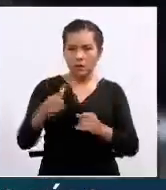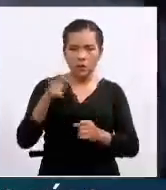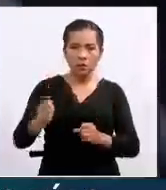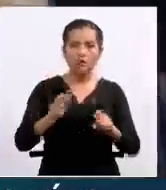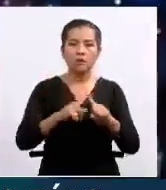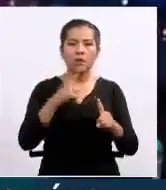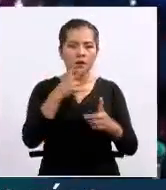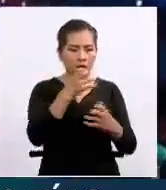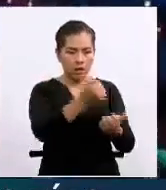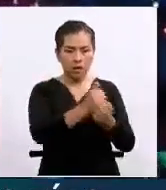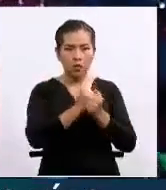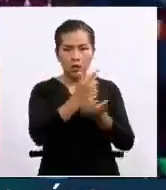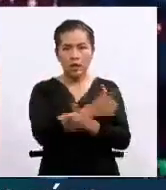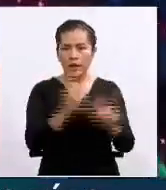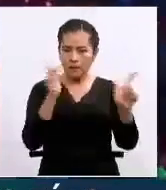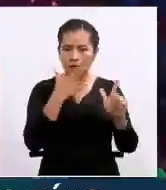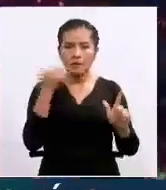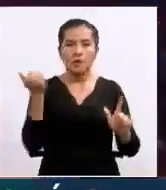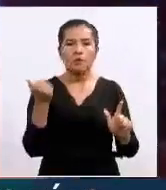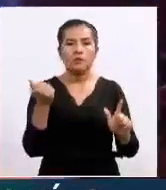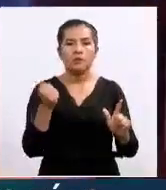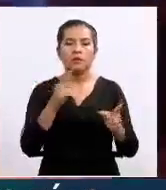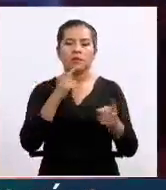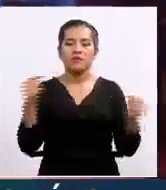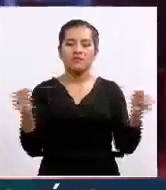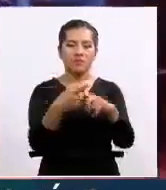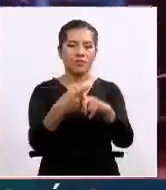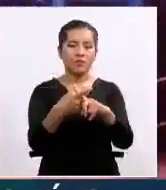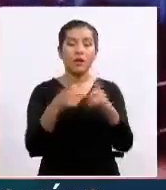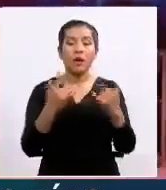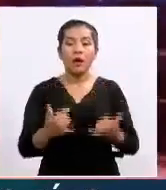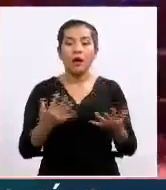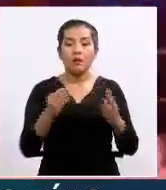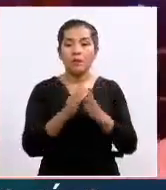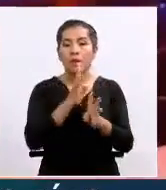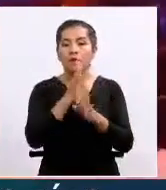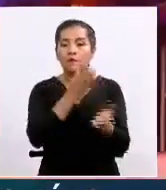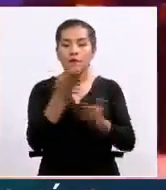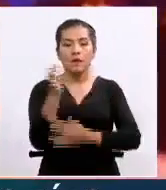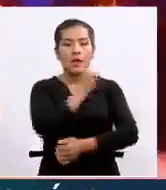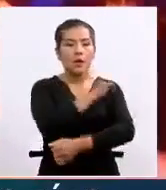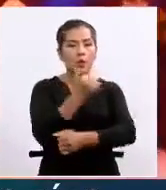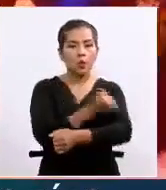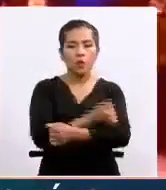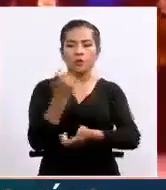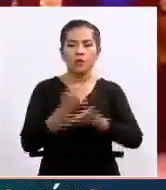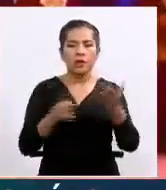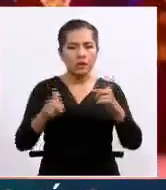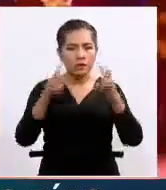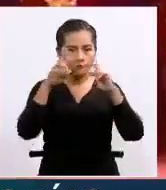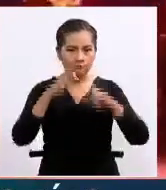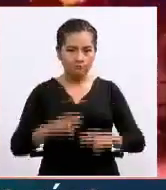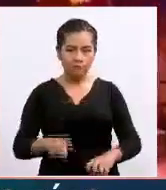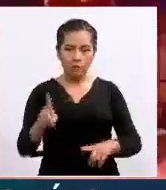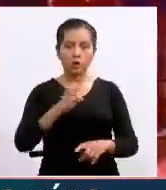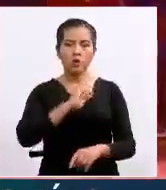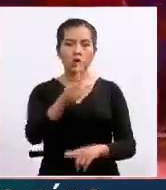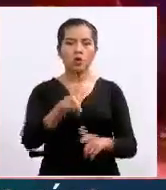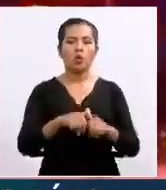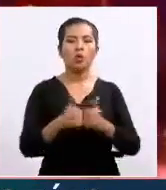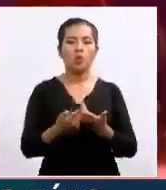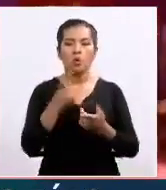con el objetivo de conseguir su libertad. Asimismo, manifestaron las autoridades que se indagará el rol de la